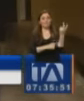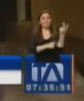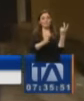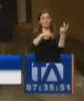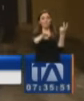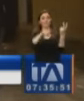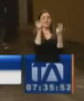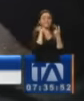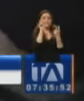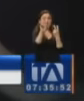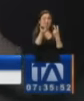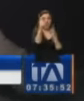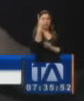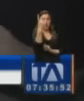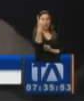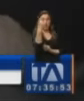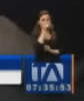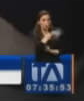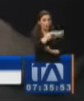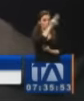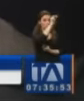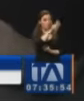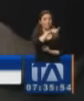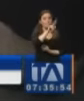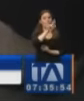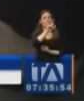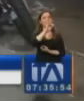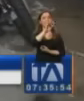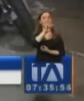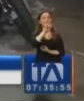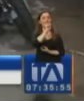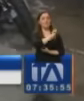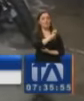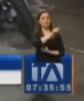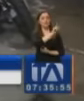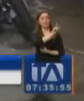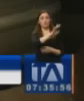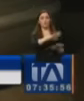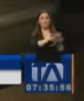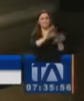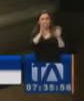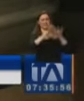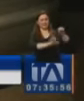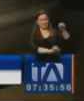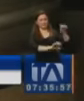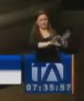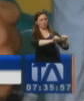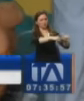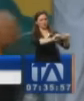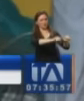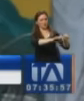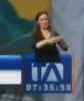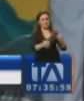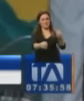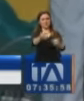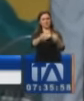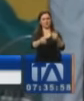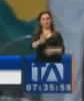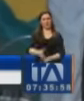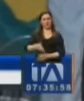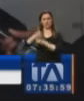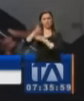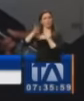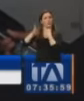11 en el sur y uno en el sector de La Pulida en el norte, donde se encontró motocicletas, vehículos y un arma de fuego.